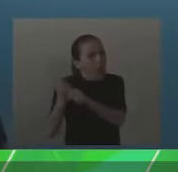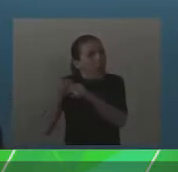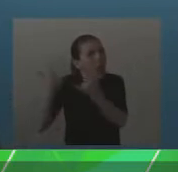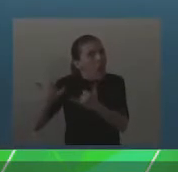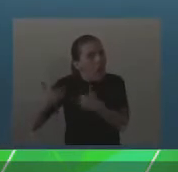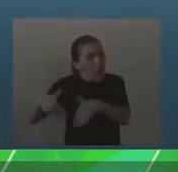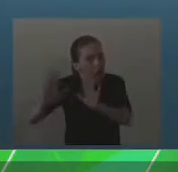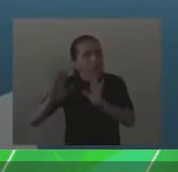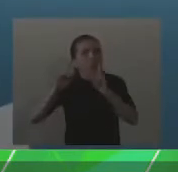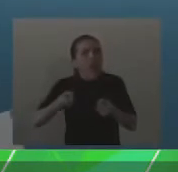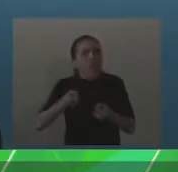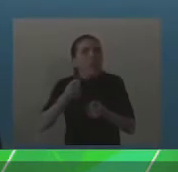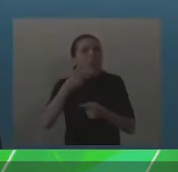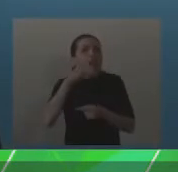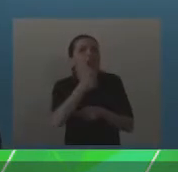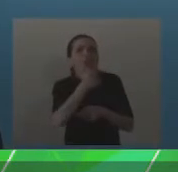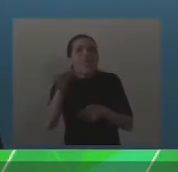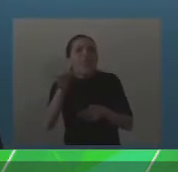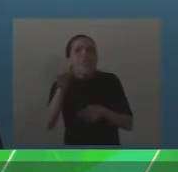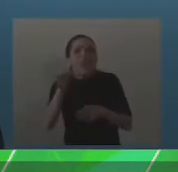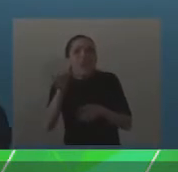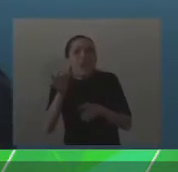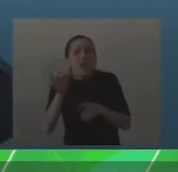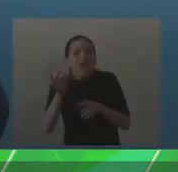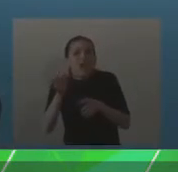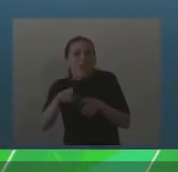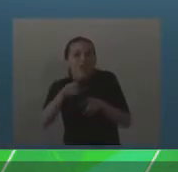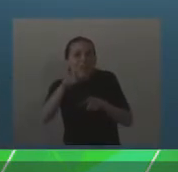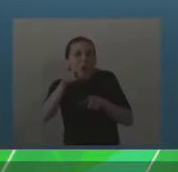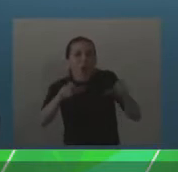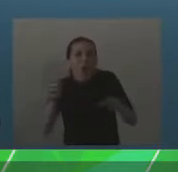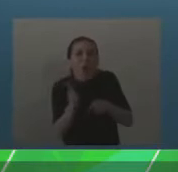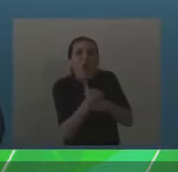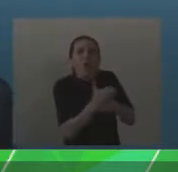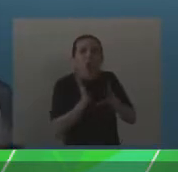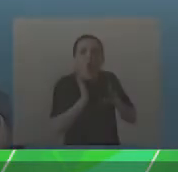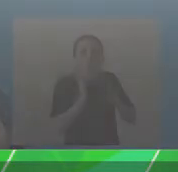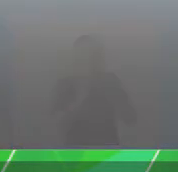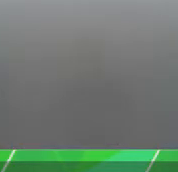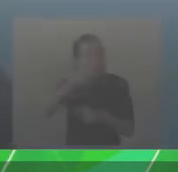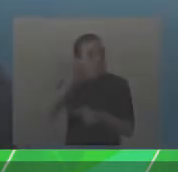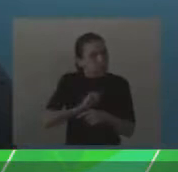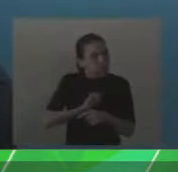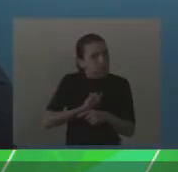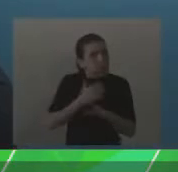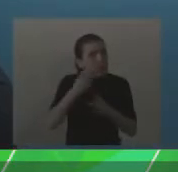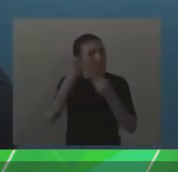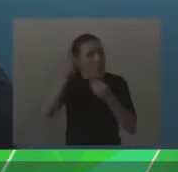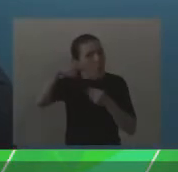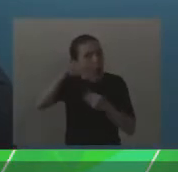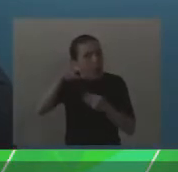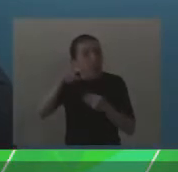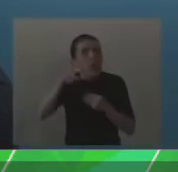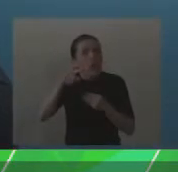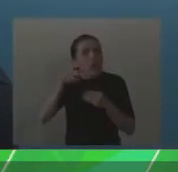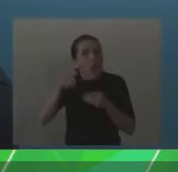respetar la confianza en los bonos extranjeros, en las inversiones de Argentina. Entonces creo que esto ya ha tomado otro tenor,